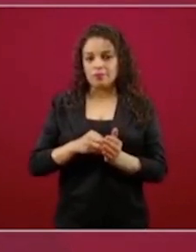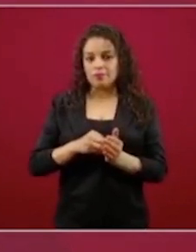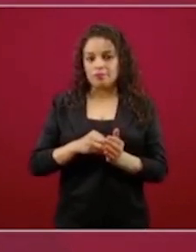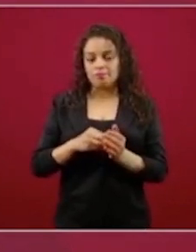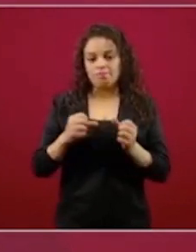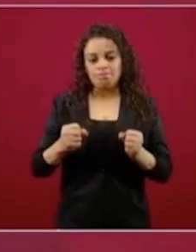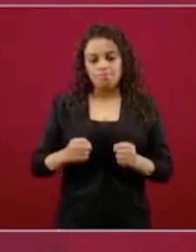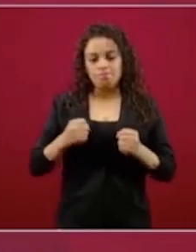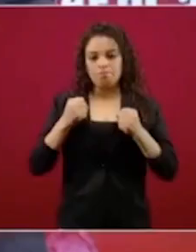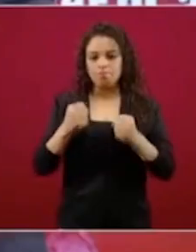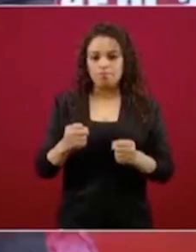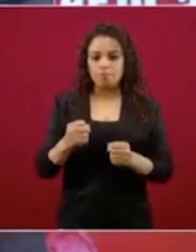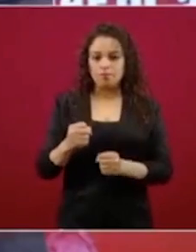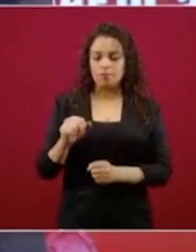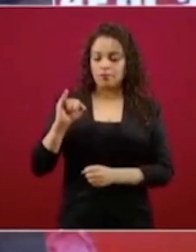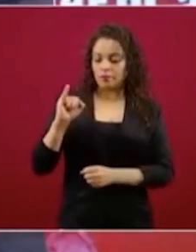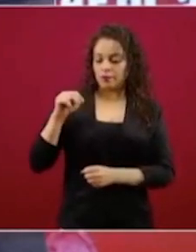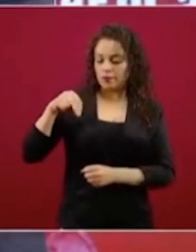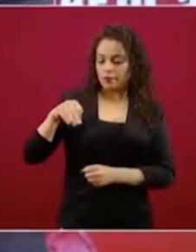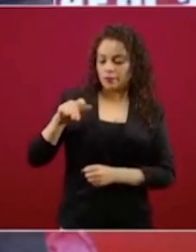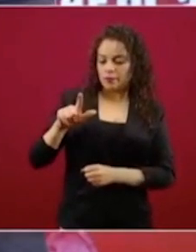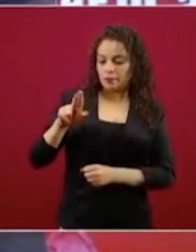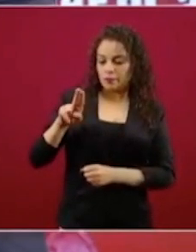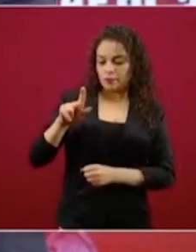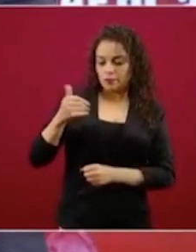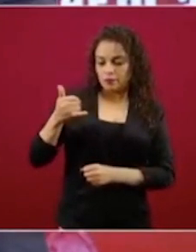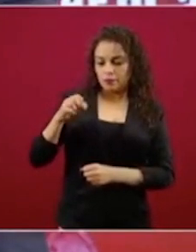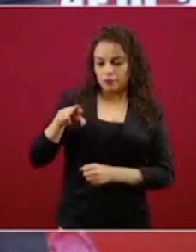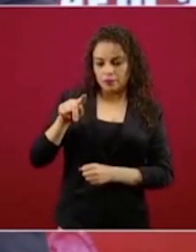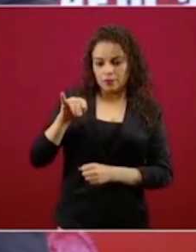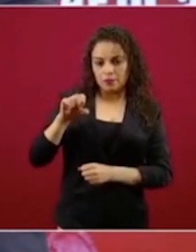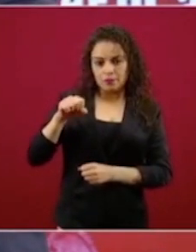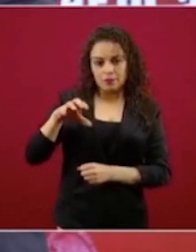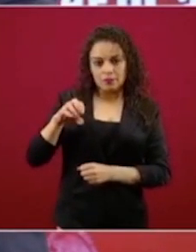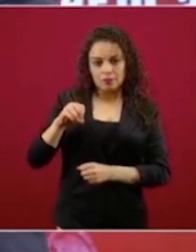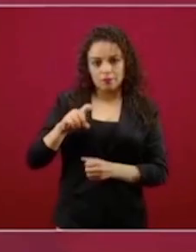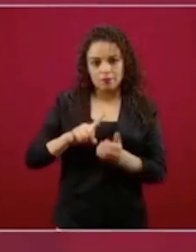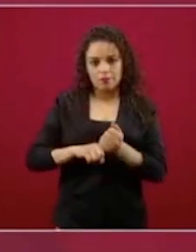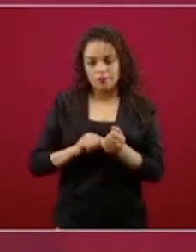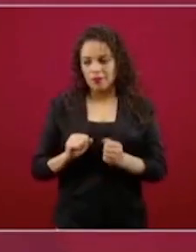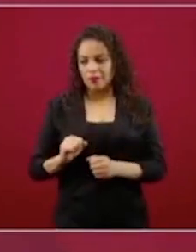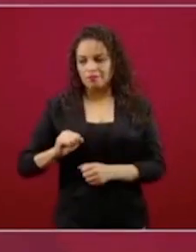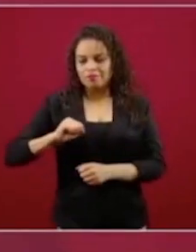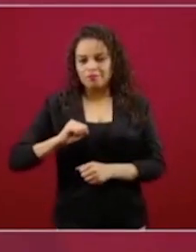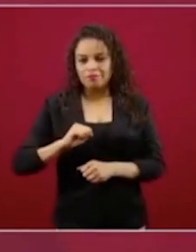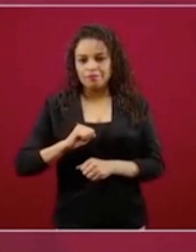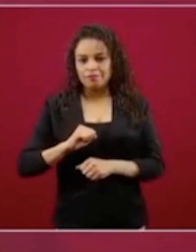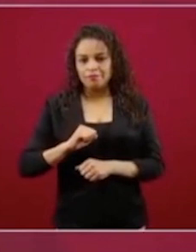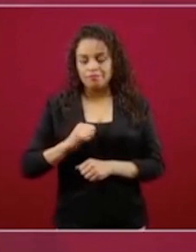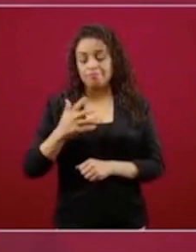impera en algunas regiones del país, en algunos estados.